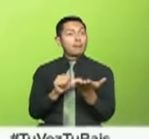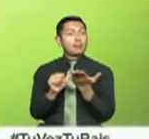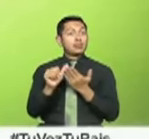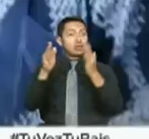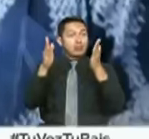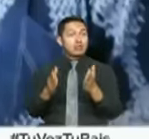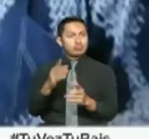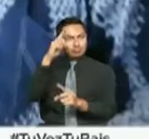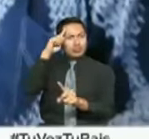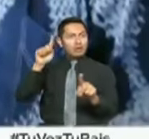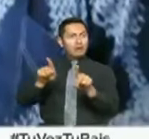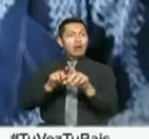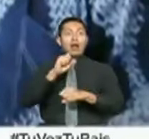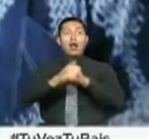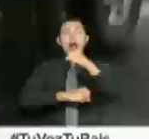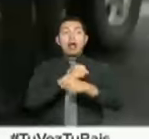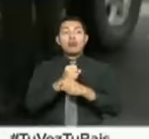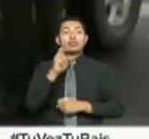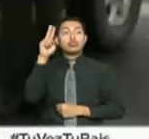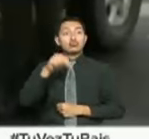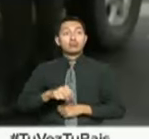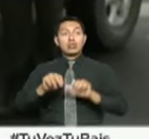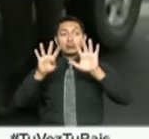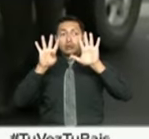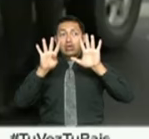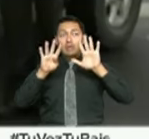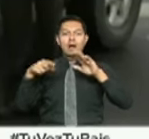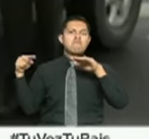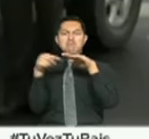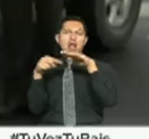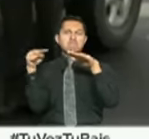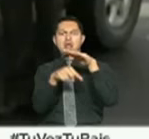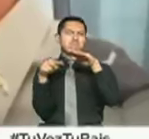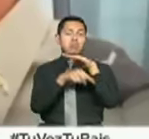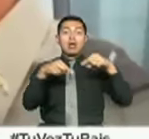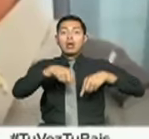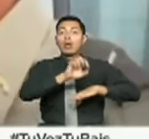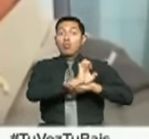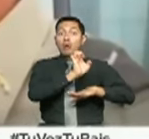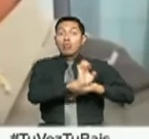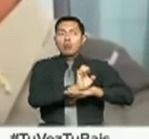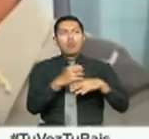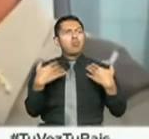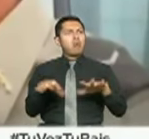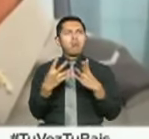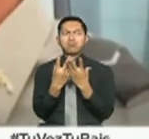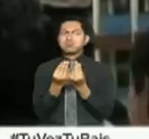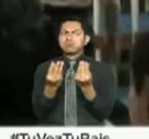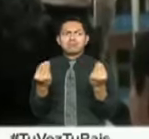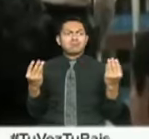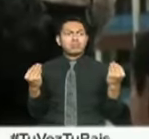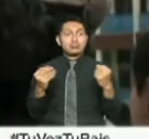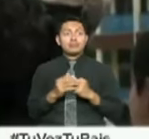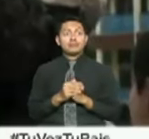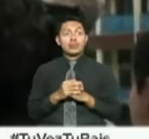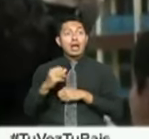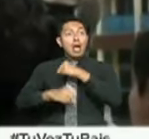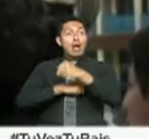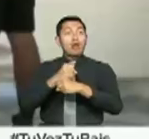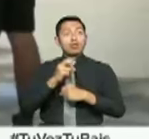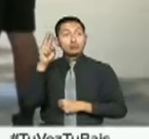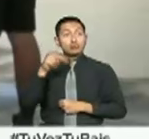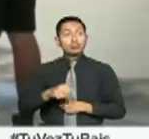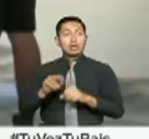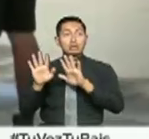en 2009 la tasa de asesinatos era de 18.74 por cada 100.000 habitantes. En